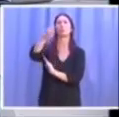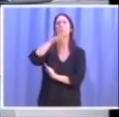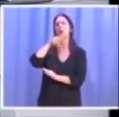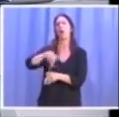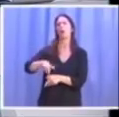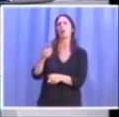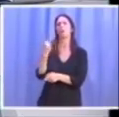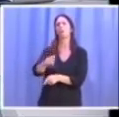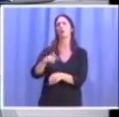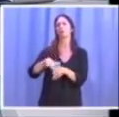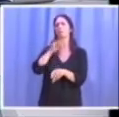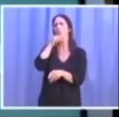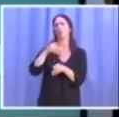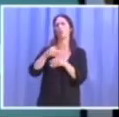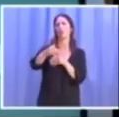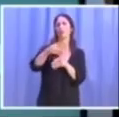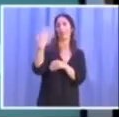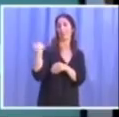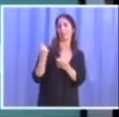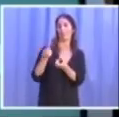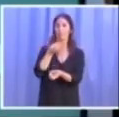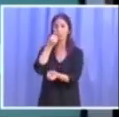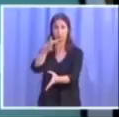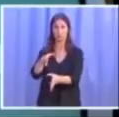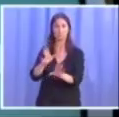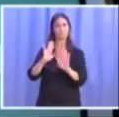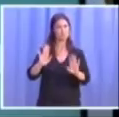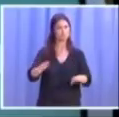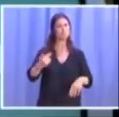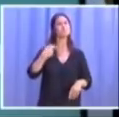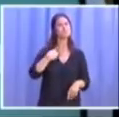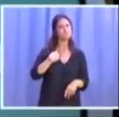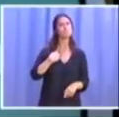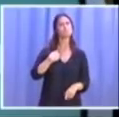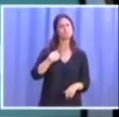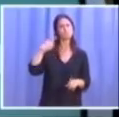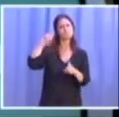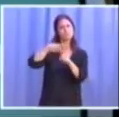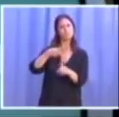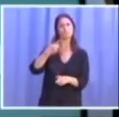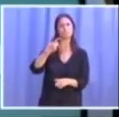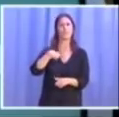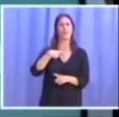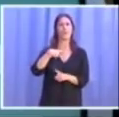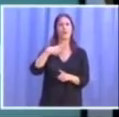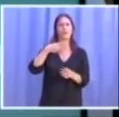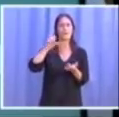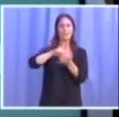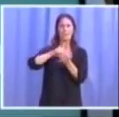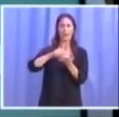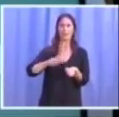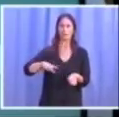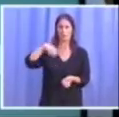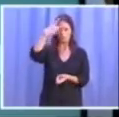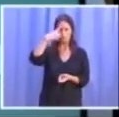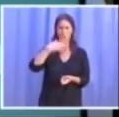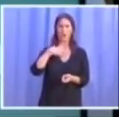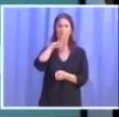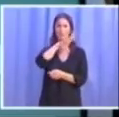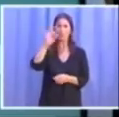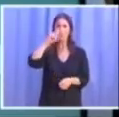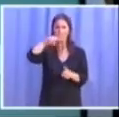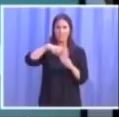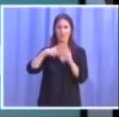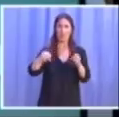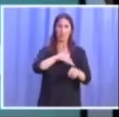eso, como dijo en declaraciones recientemente. Entendemos que esa capitalidad cultural, ese 500 aniversario de la Universidad de Granada, es una gran